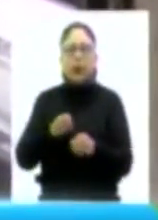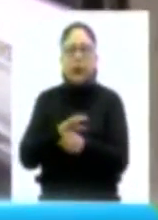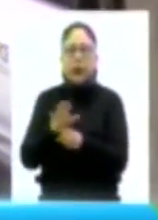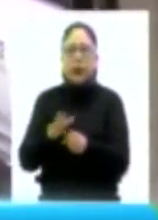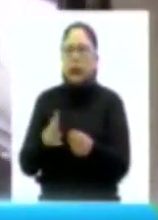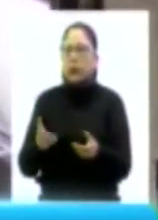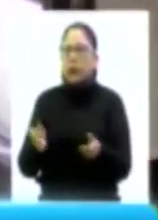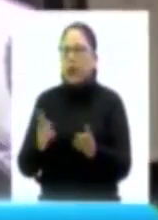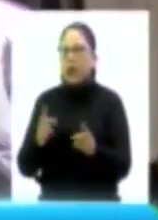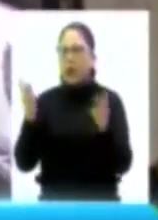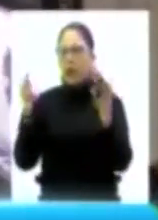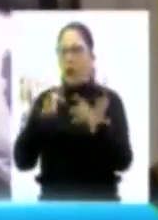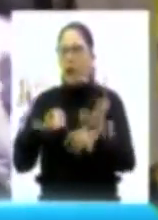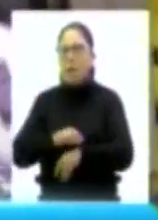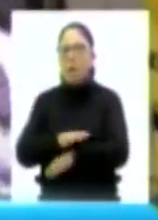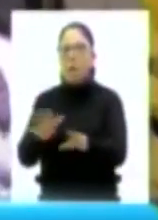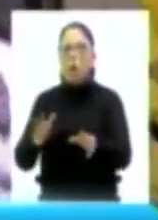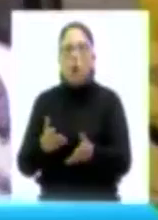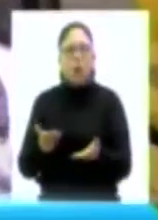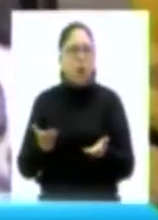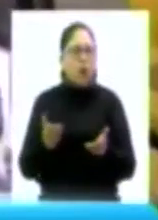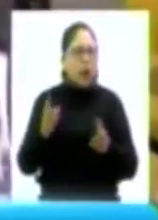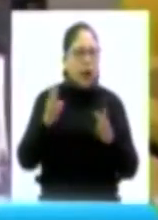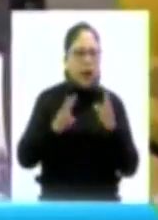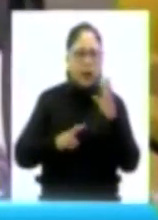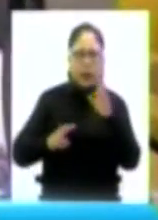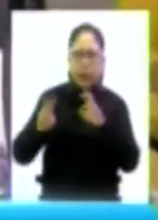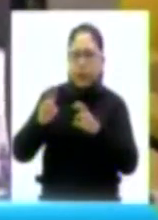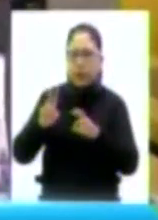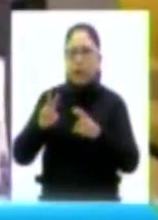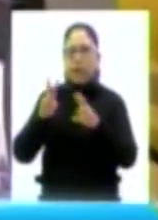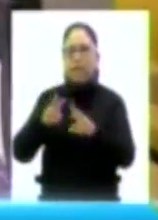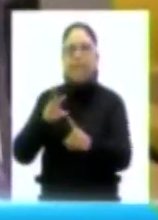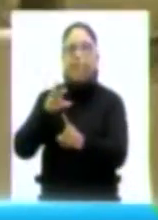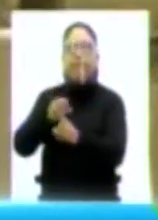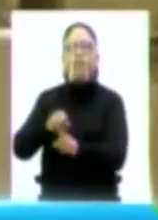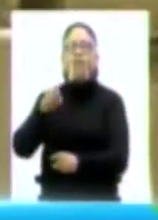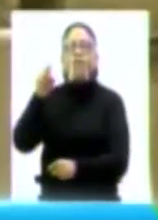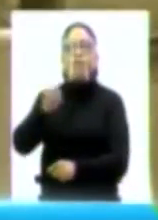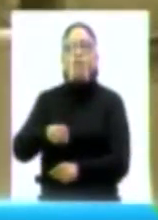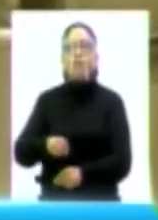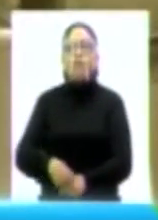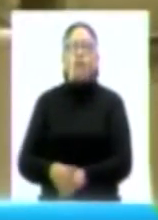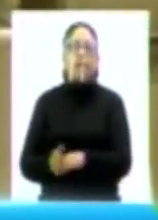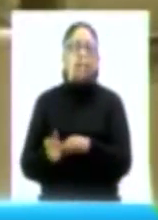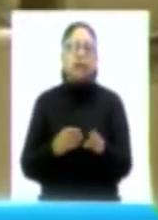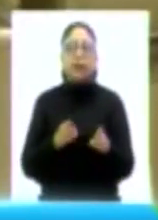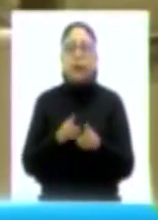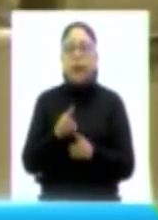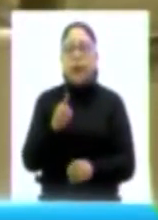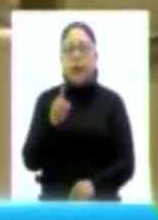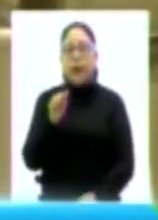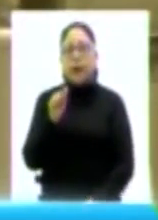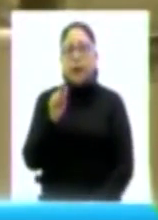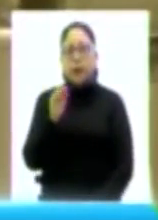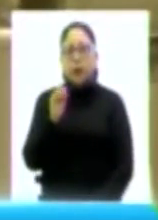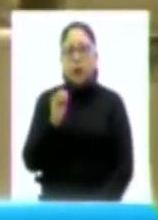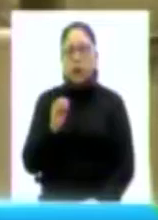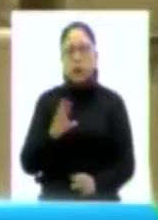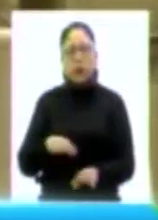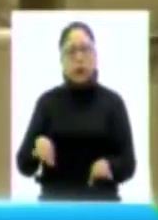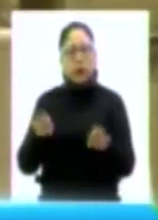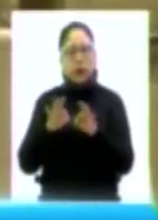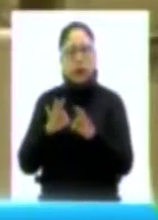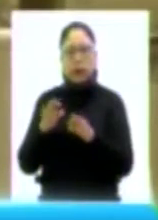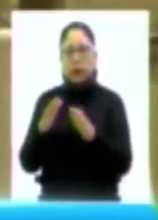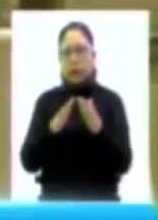poder aplicar ahí medidas correctivas también allá donde sea necesario. Un dato que es importante para la población, así como